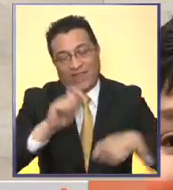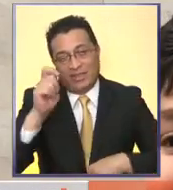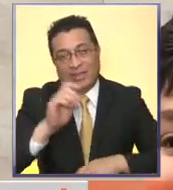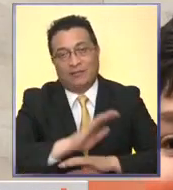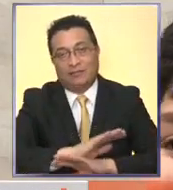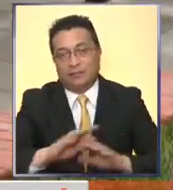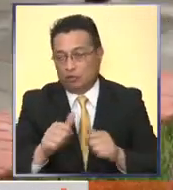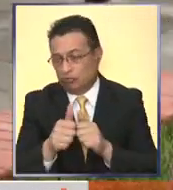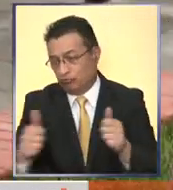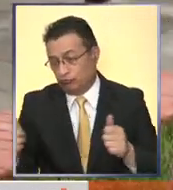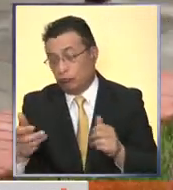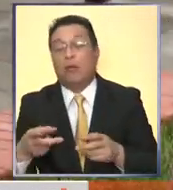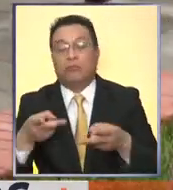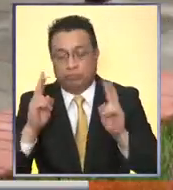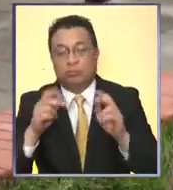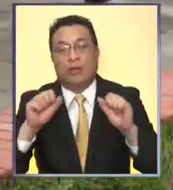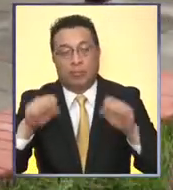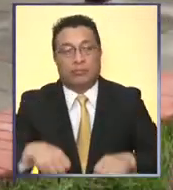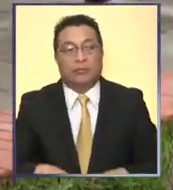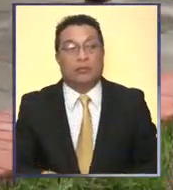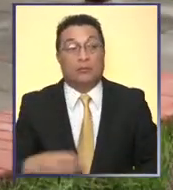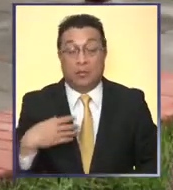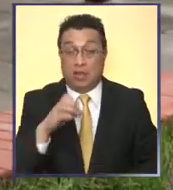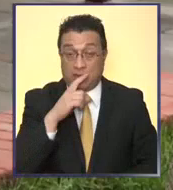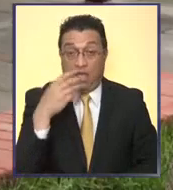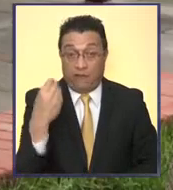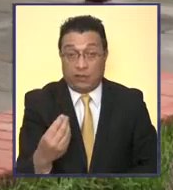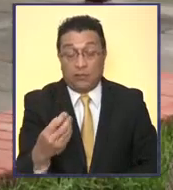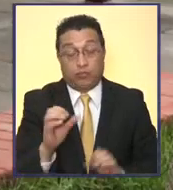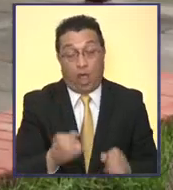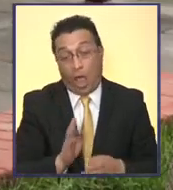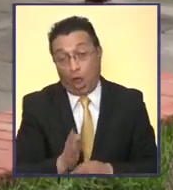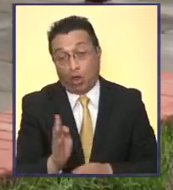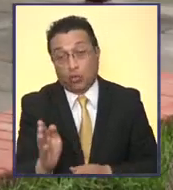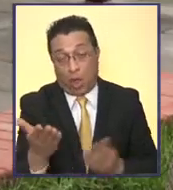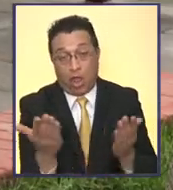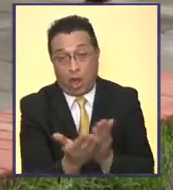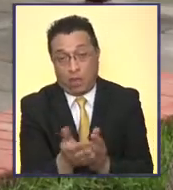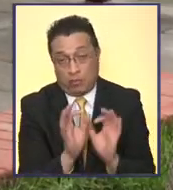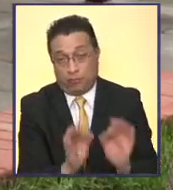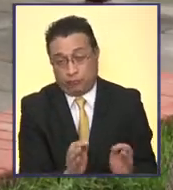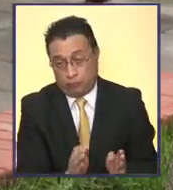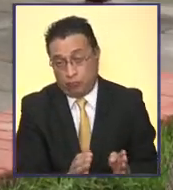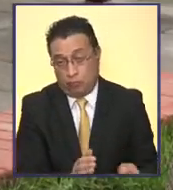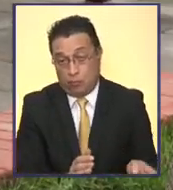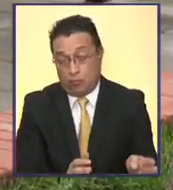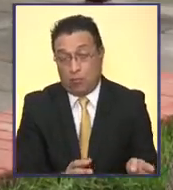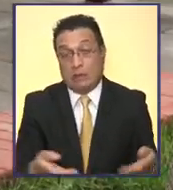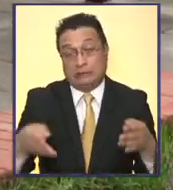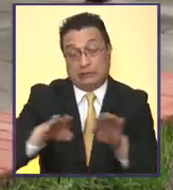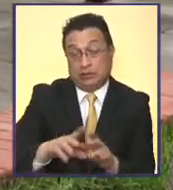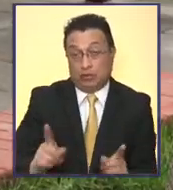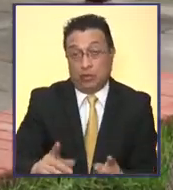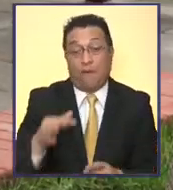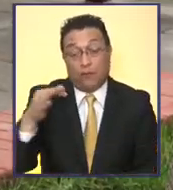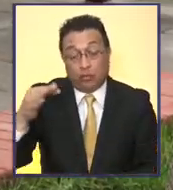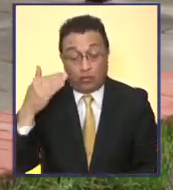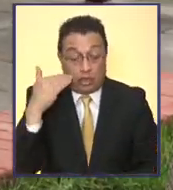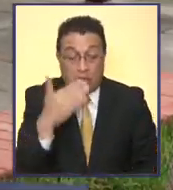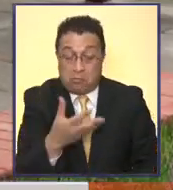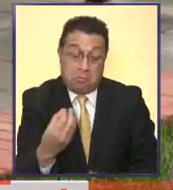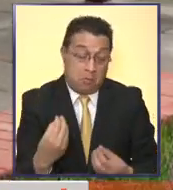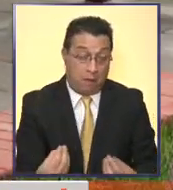Acreedores pidió un remate. A mí me parece bien porque así asegura la continuidad del colegio y para el futuro de los niños más que nada,